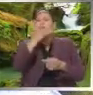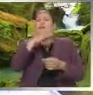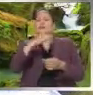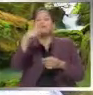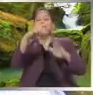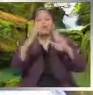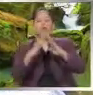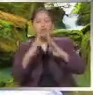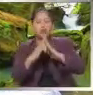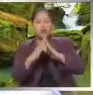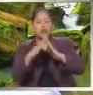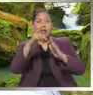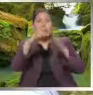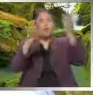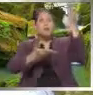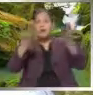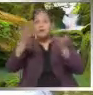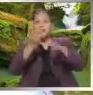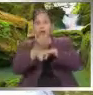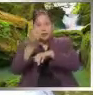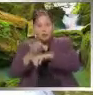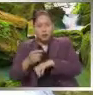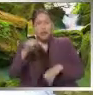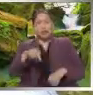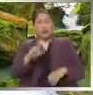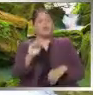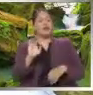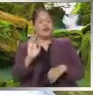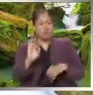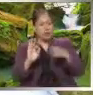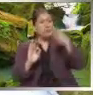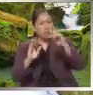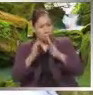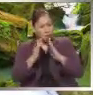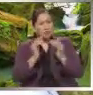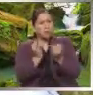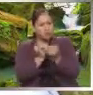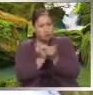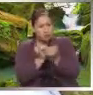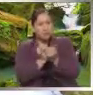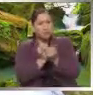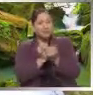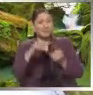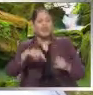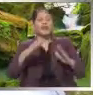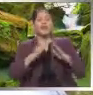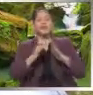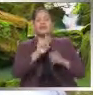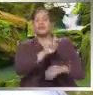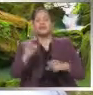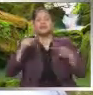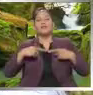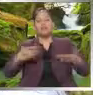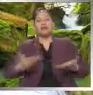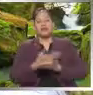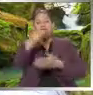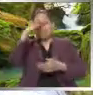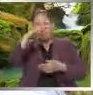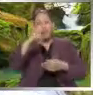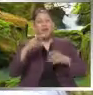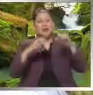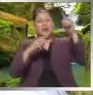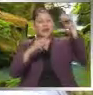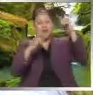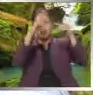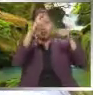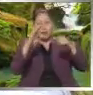casa. Y si usted nos visita de los estados, yo le cuento que la Ciudad de México también es su casa, porque es la casa de todos los mexicanos, desde el Río Bravo hasta